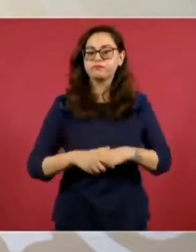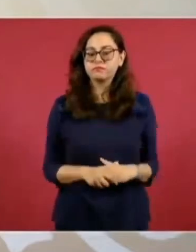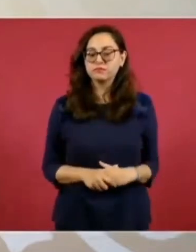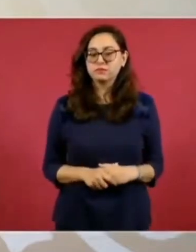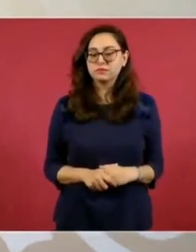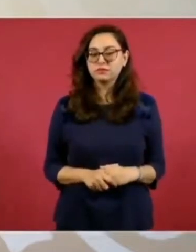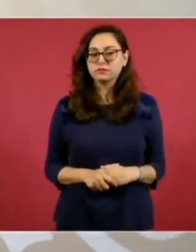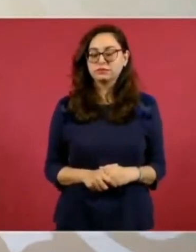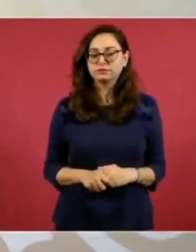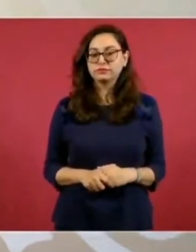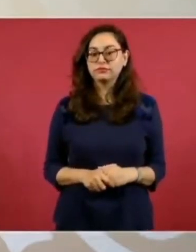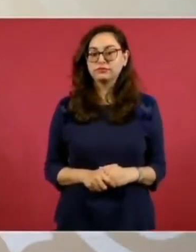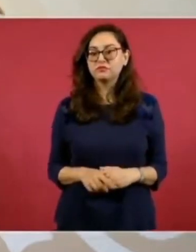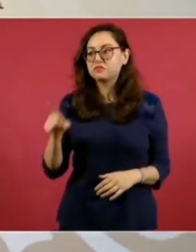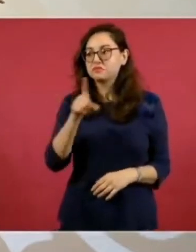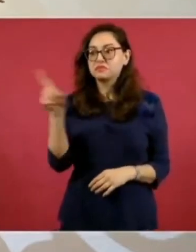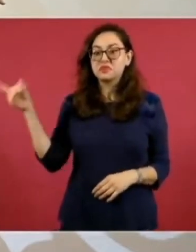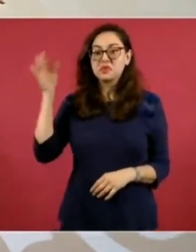Traen a su servicio